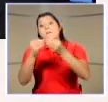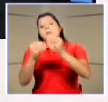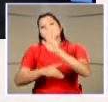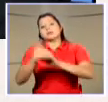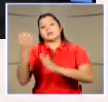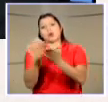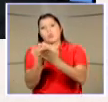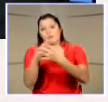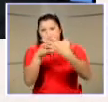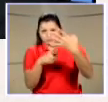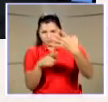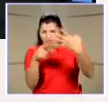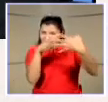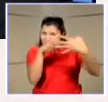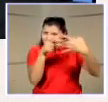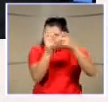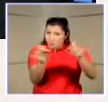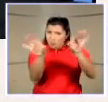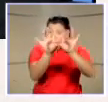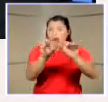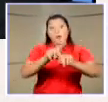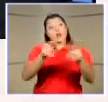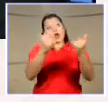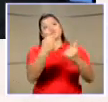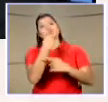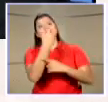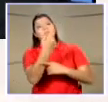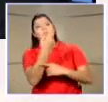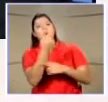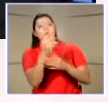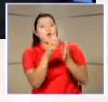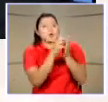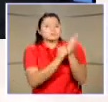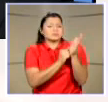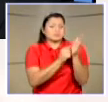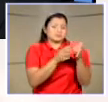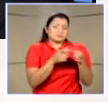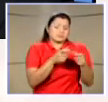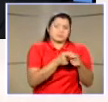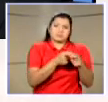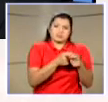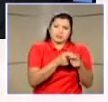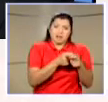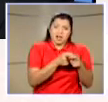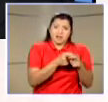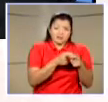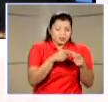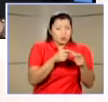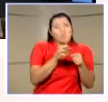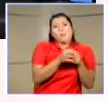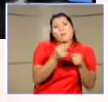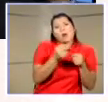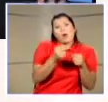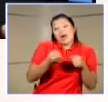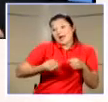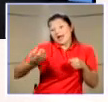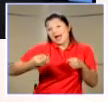está por un recorte que representa una muy pequeña parte del gasto fiscal. Usted está diciendo